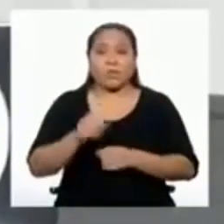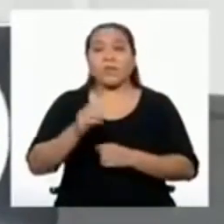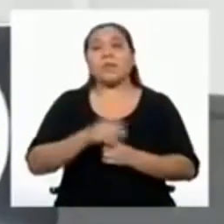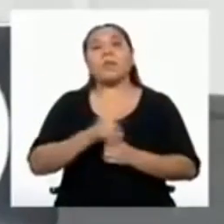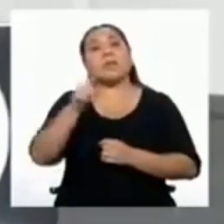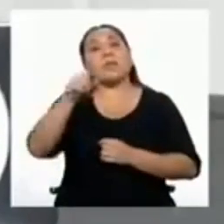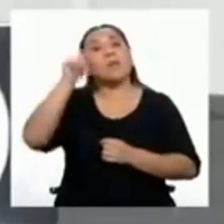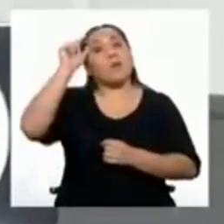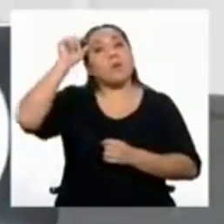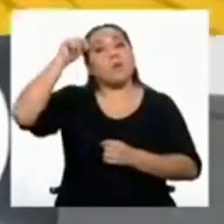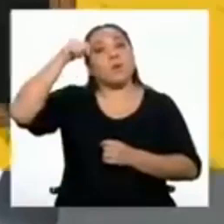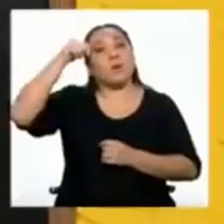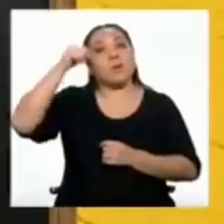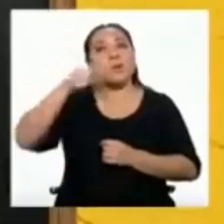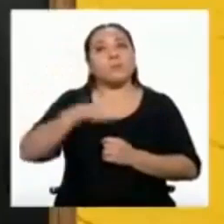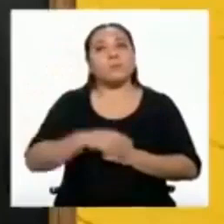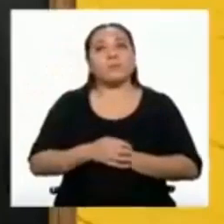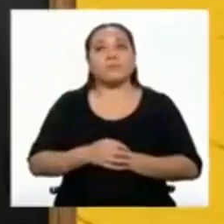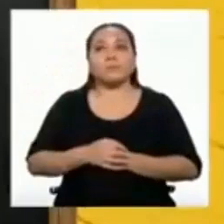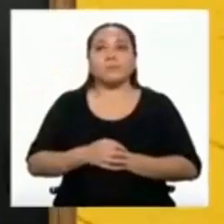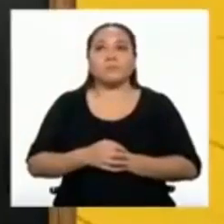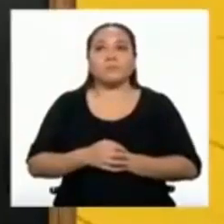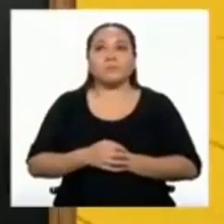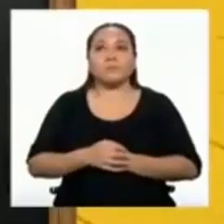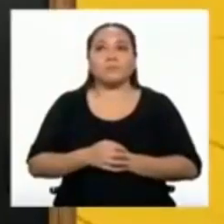ten en cuenta